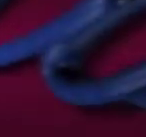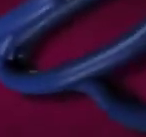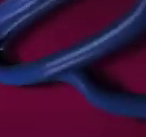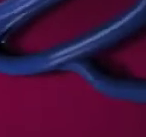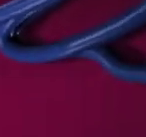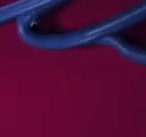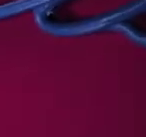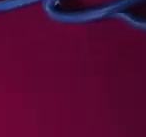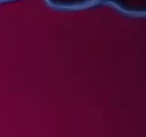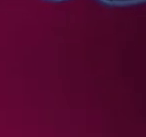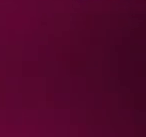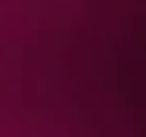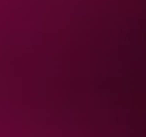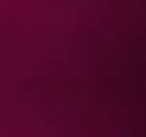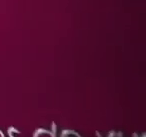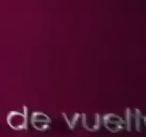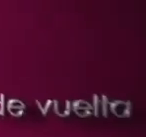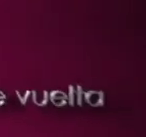regresamos